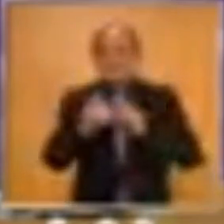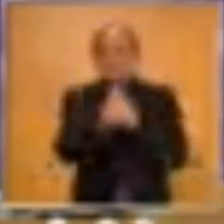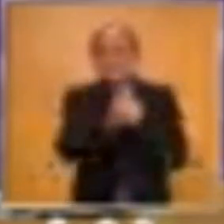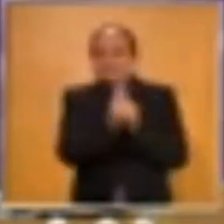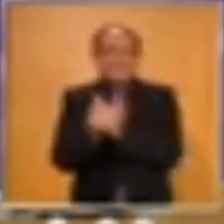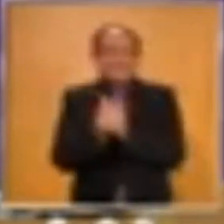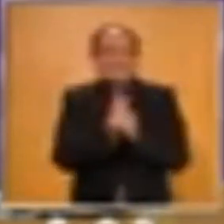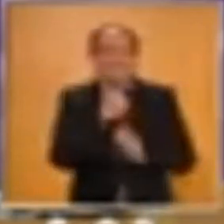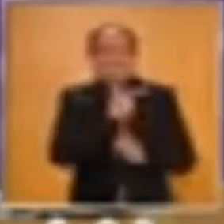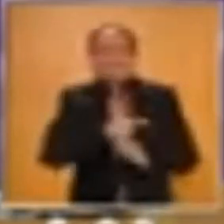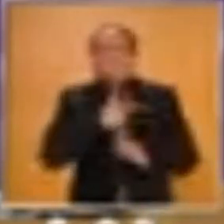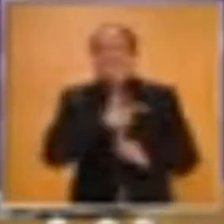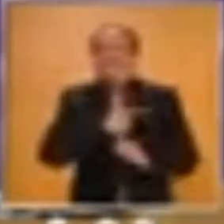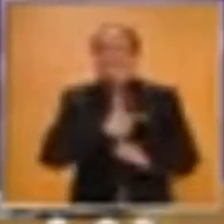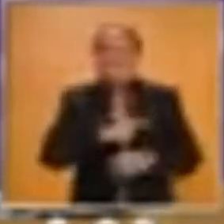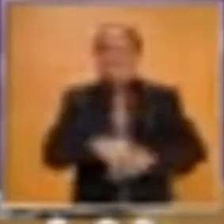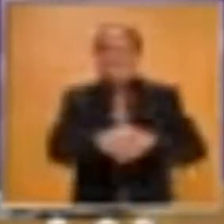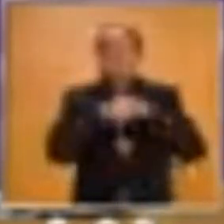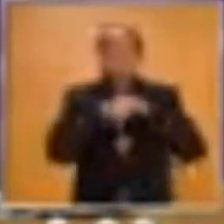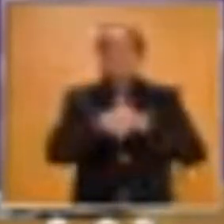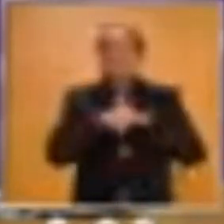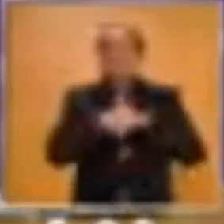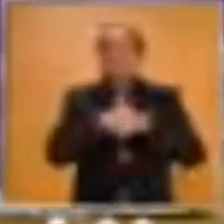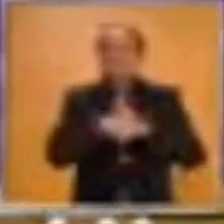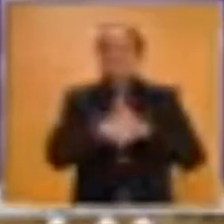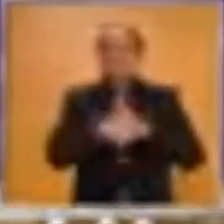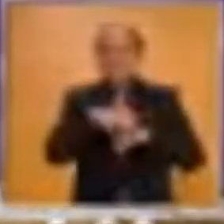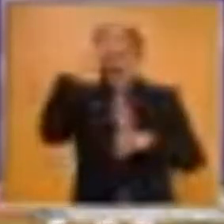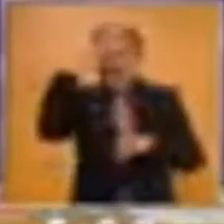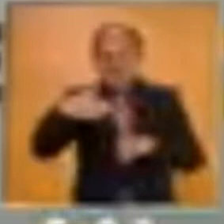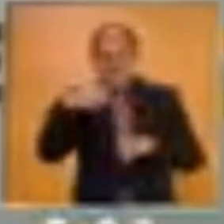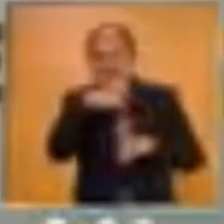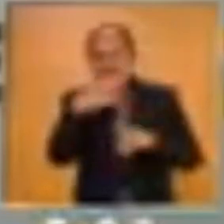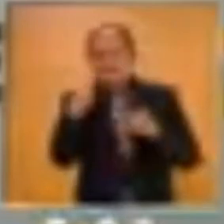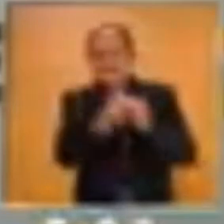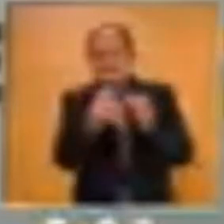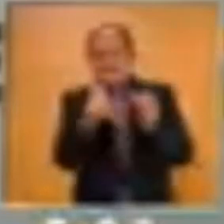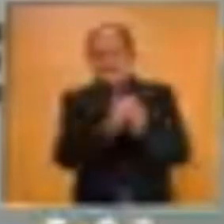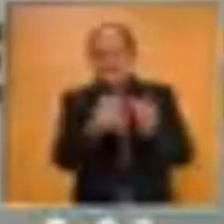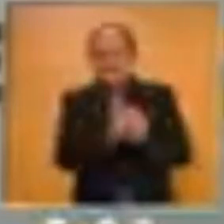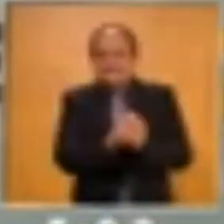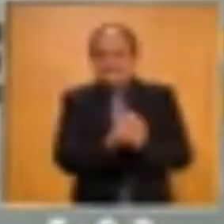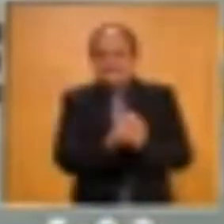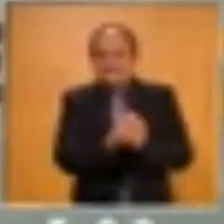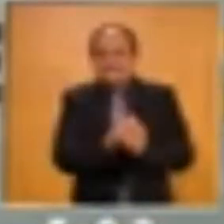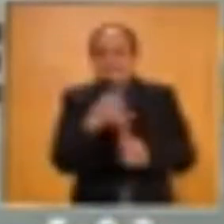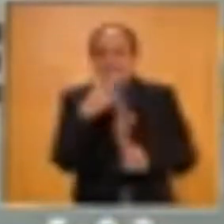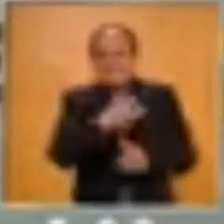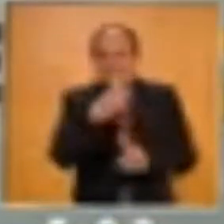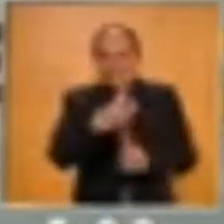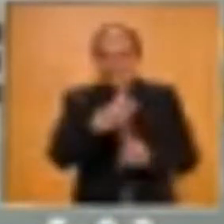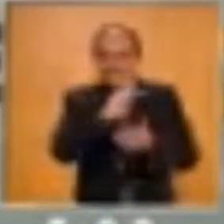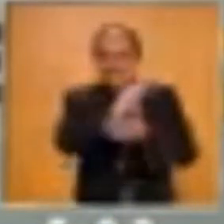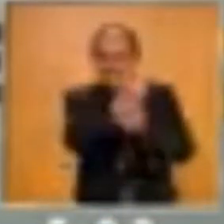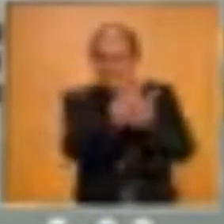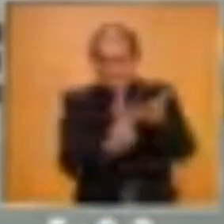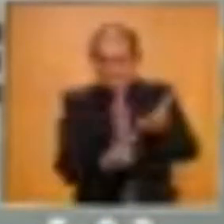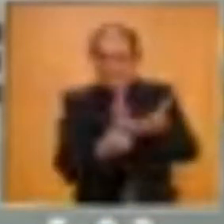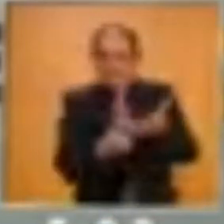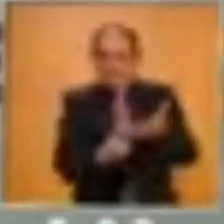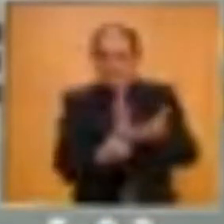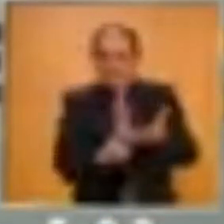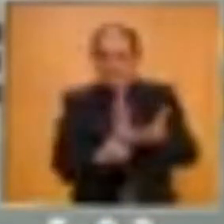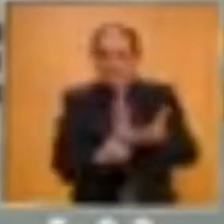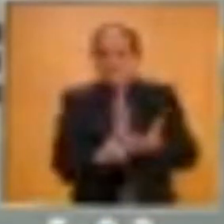de darles clase, un saludo. Saben ustedes que esta clase o este proyecto viene